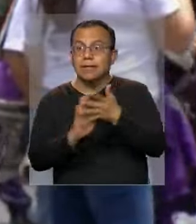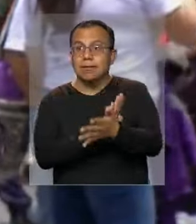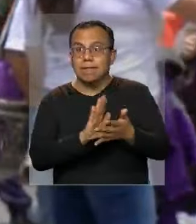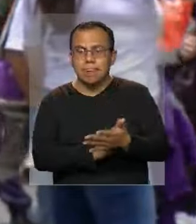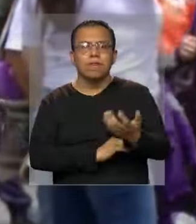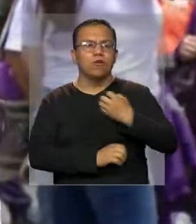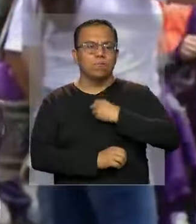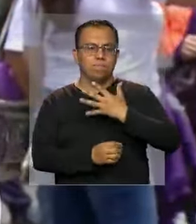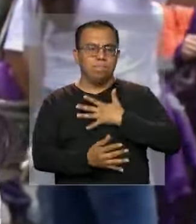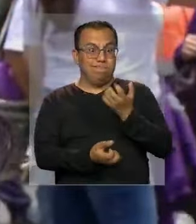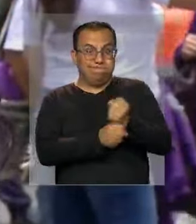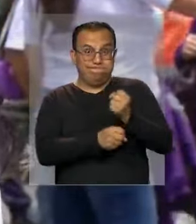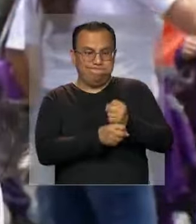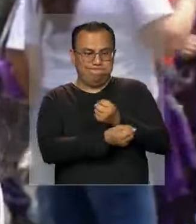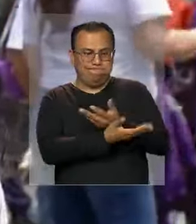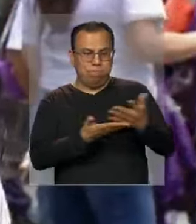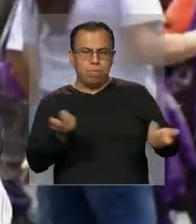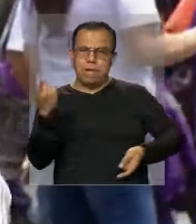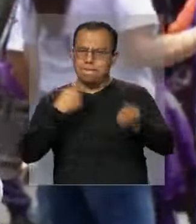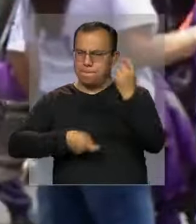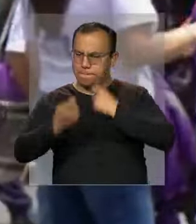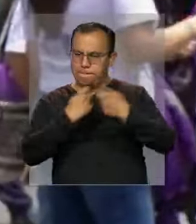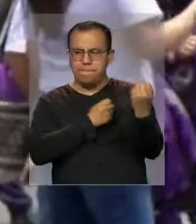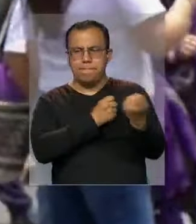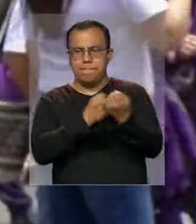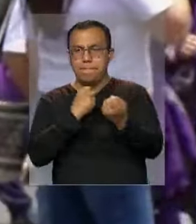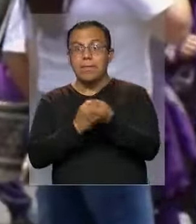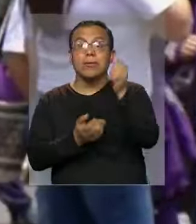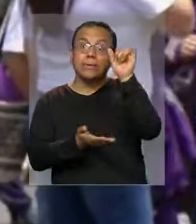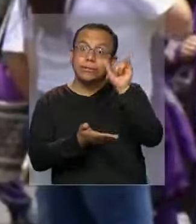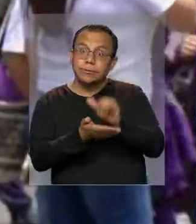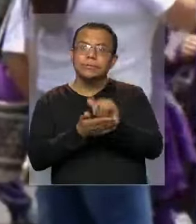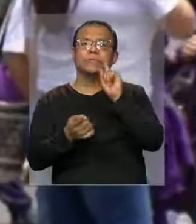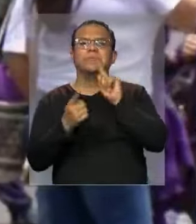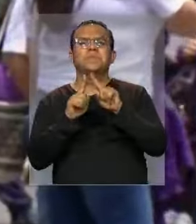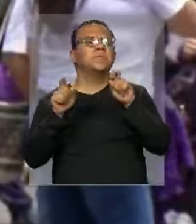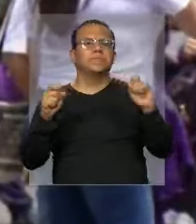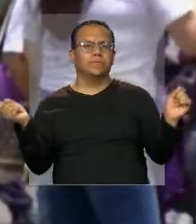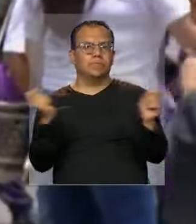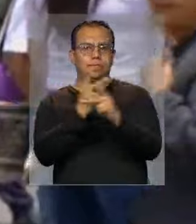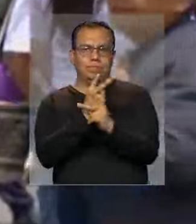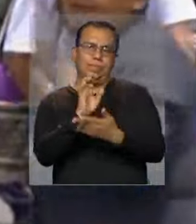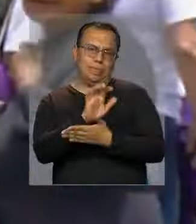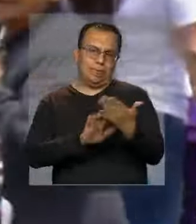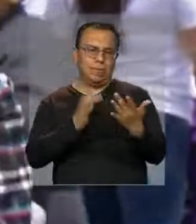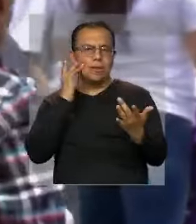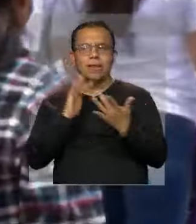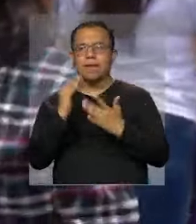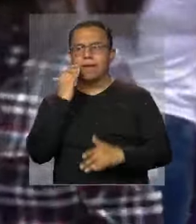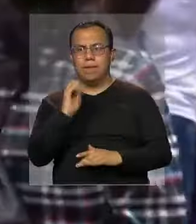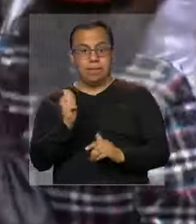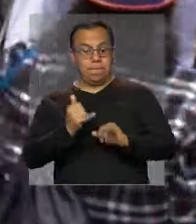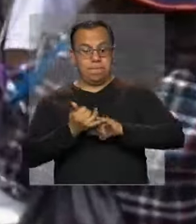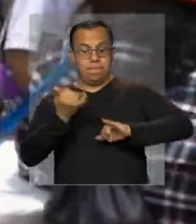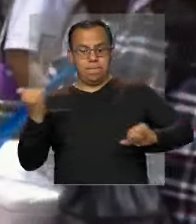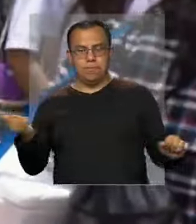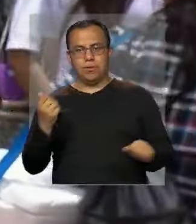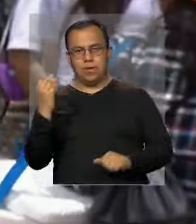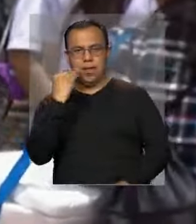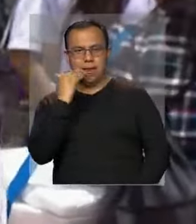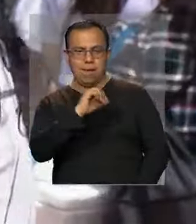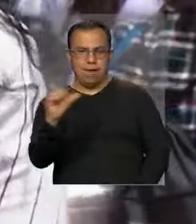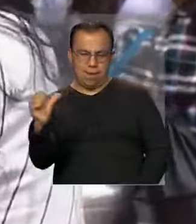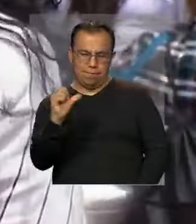diferentes ofertas laborales, apoyo a emprendimientos que precisamente buscan prevenir violencias generadas hacia la no autonomía económica de las